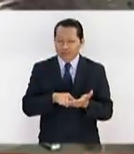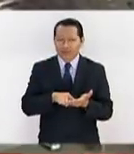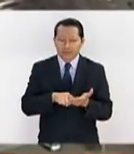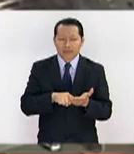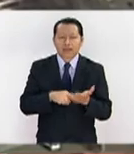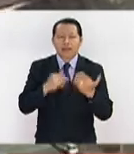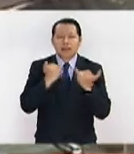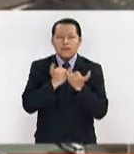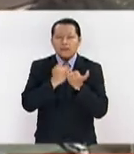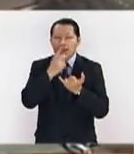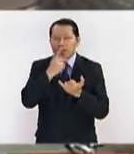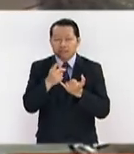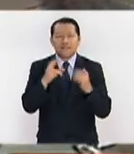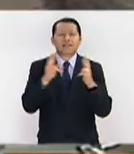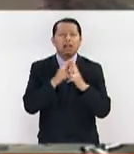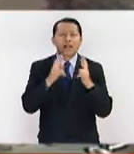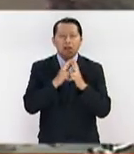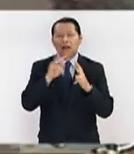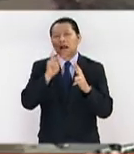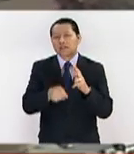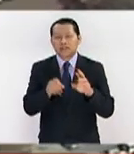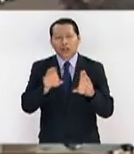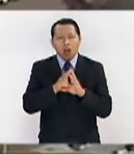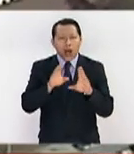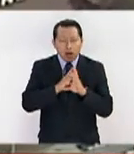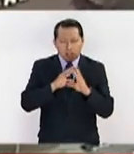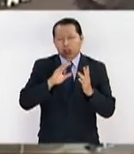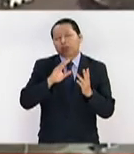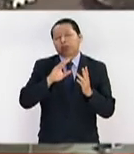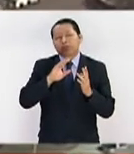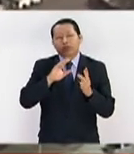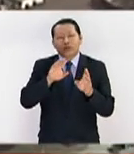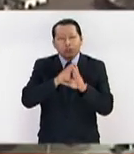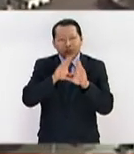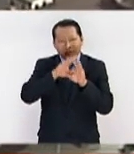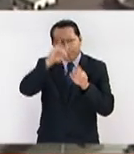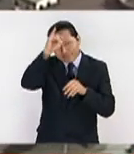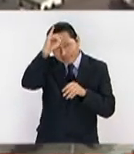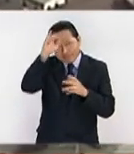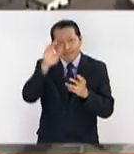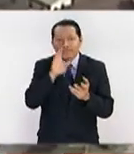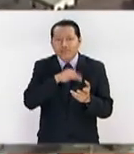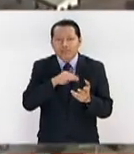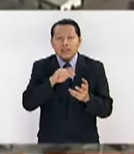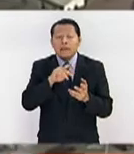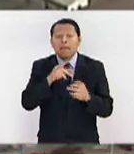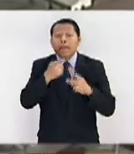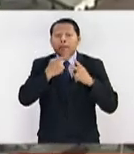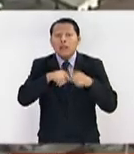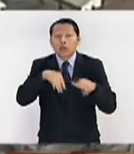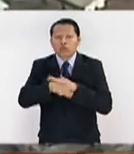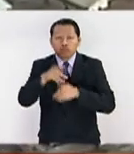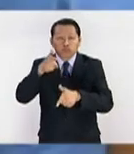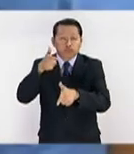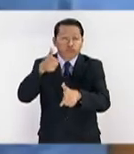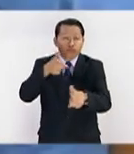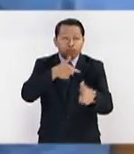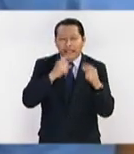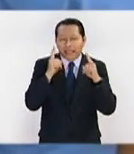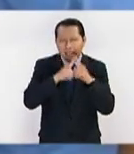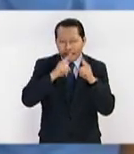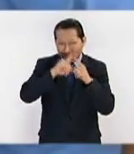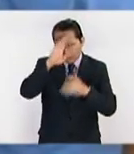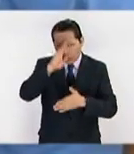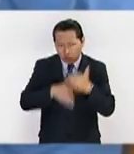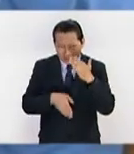como estúpida. De acuerdo con las investigaciones, Kelly comenzó a disparar contra los feligreses de la primera iglesia bautista en